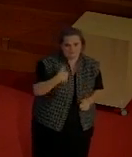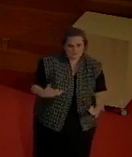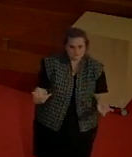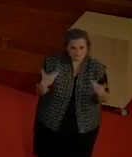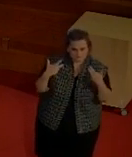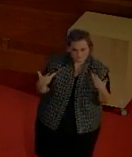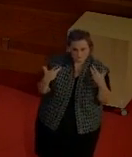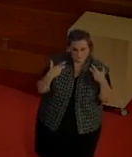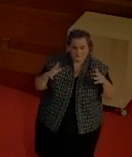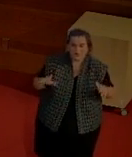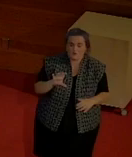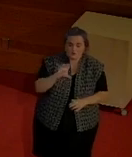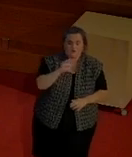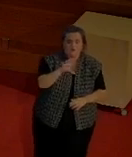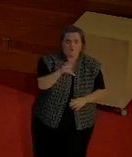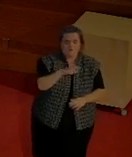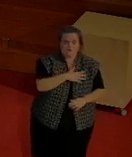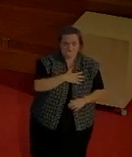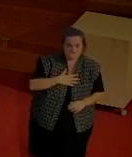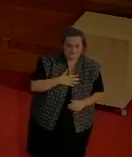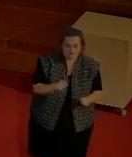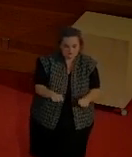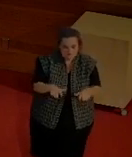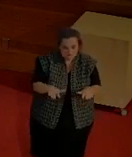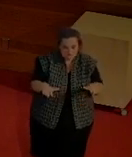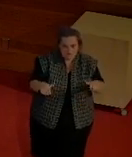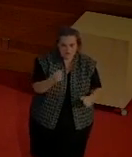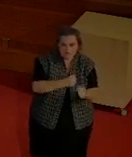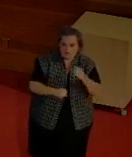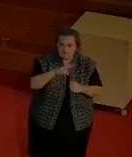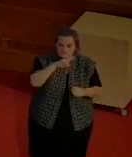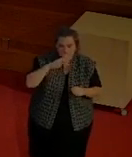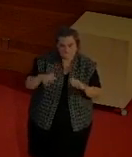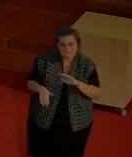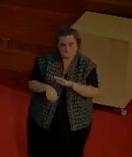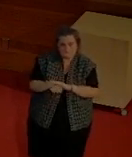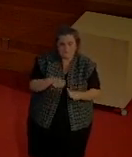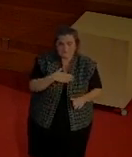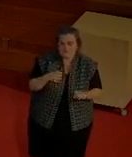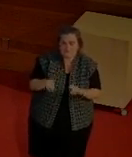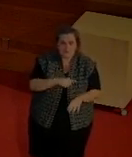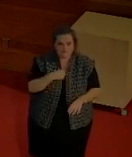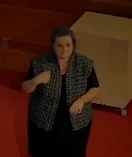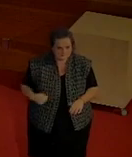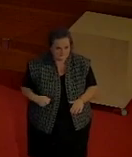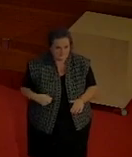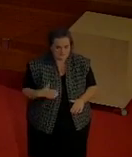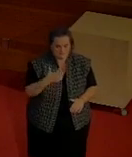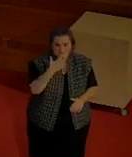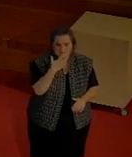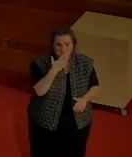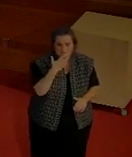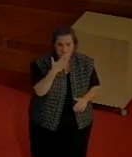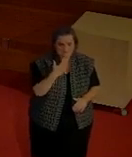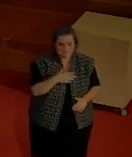Qué hace un país que quiere mantener esos ritmos de crecimiento económico tan extraordinarios como los que ha tenido China si no lo hago a base de